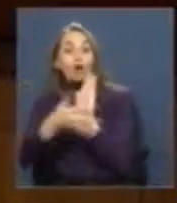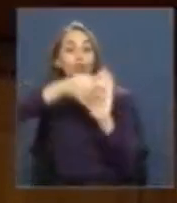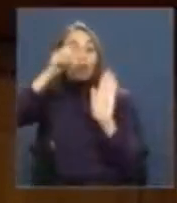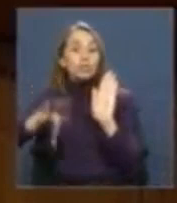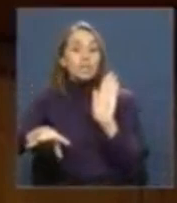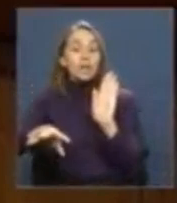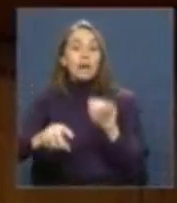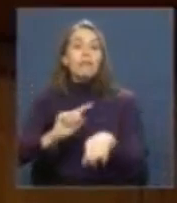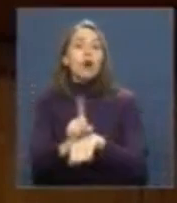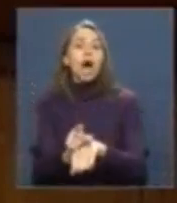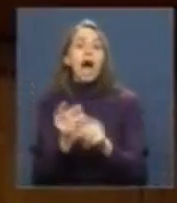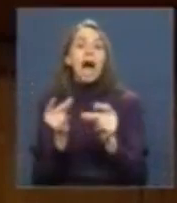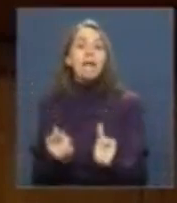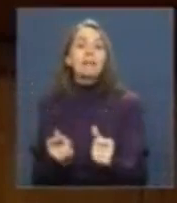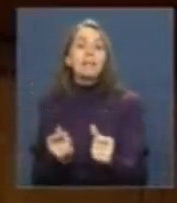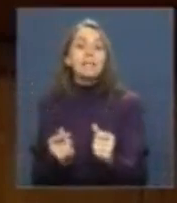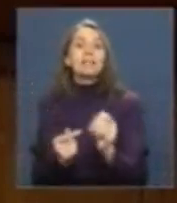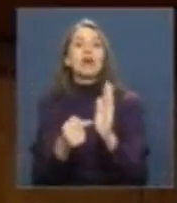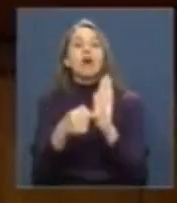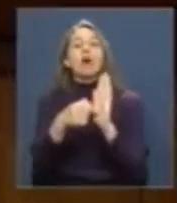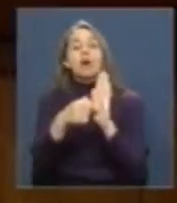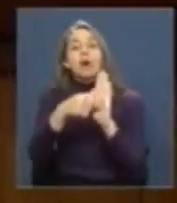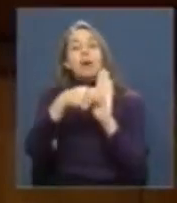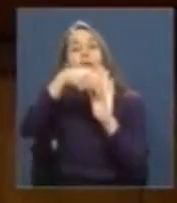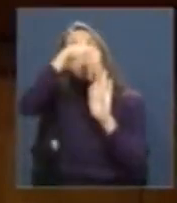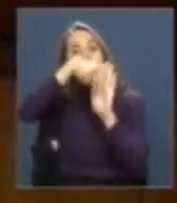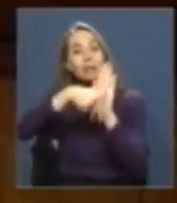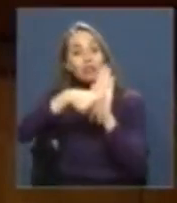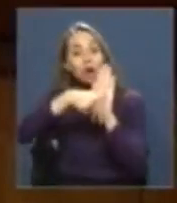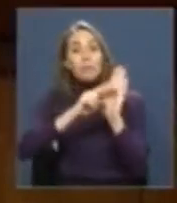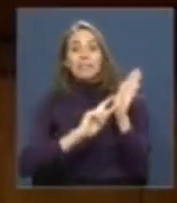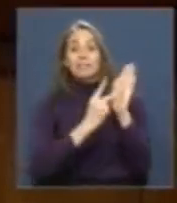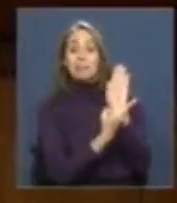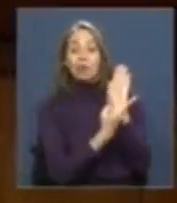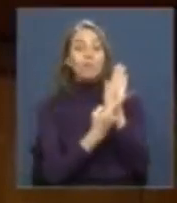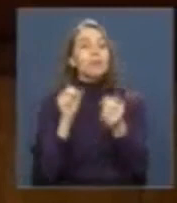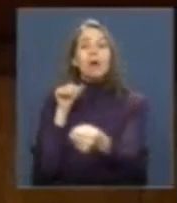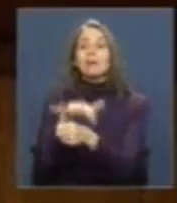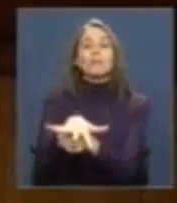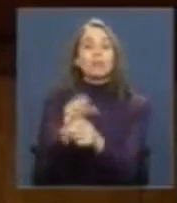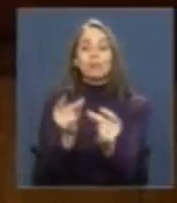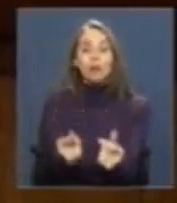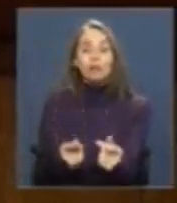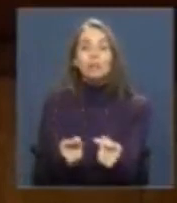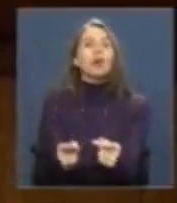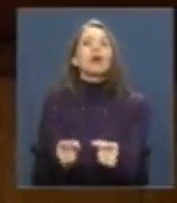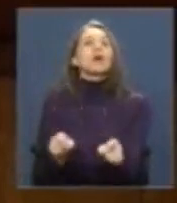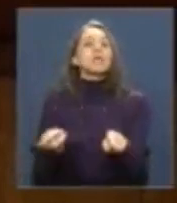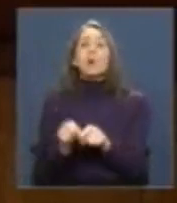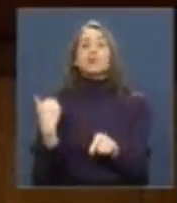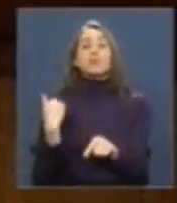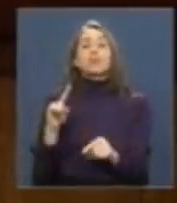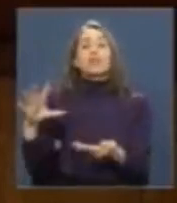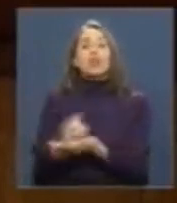inmediato a la normativa de esta reforma no obstante no haberse alcanzado el quórum de la